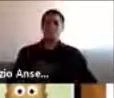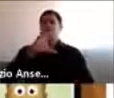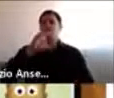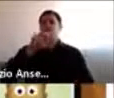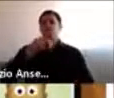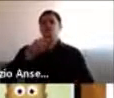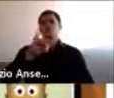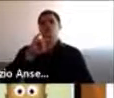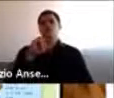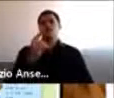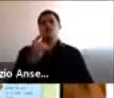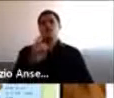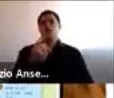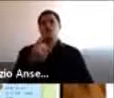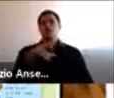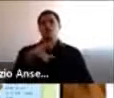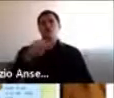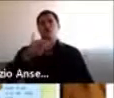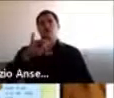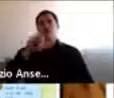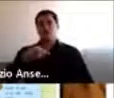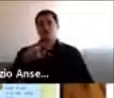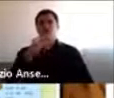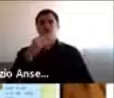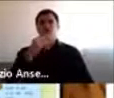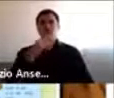además tienen un botón de